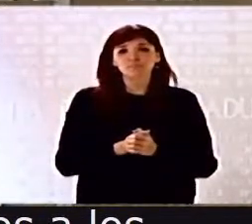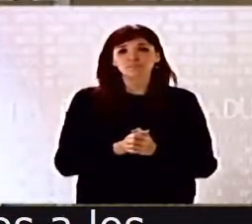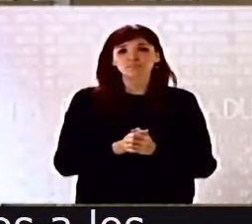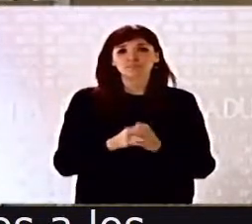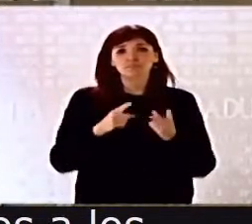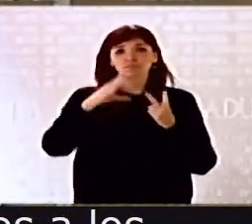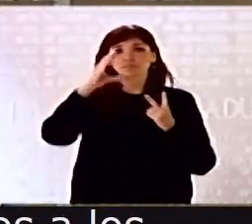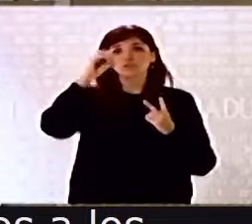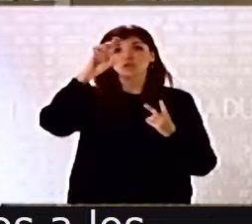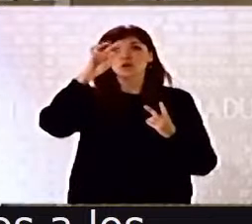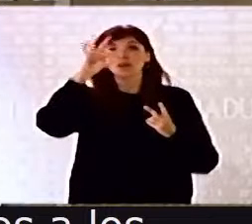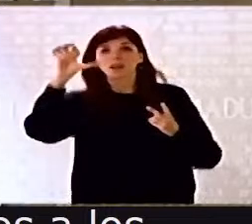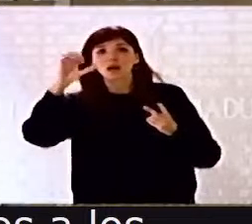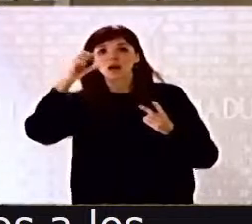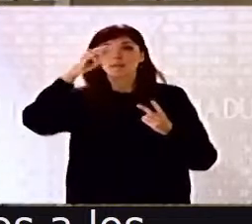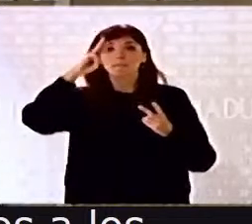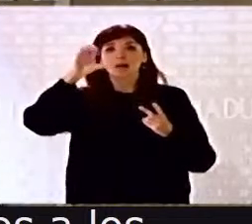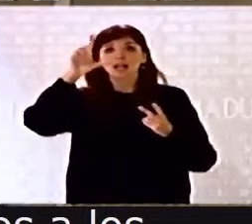Corte de Peleas,